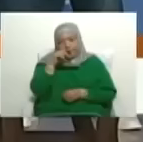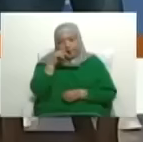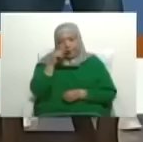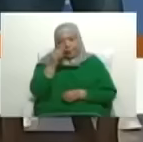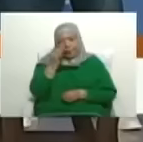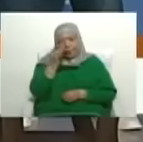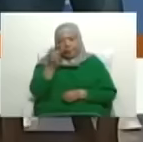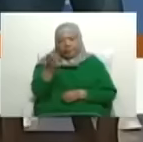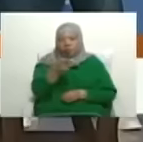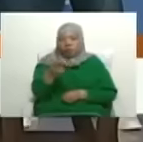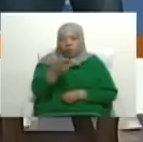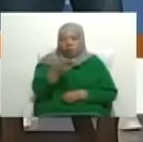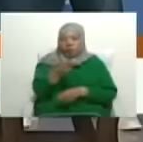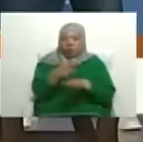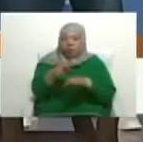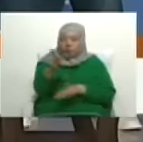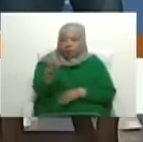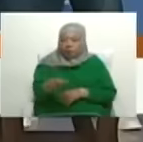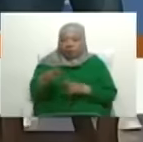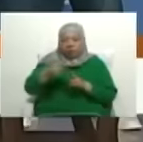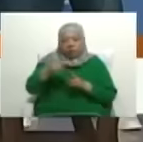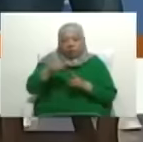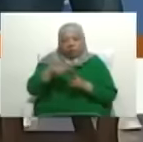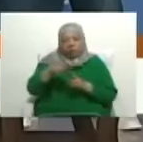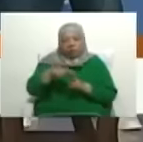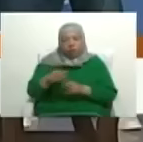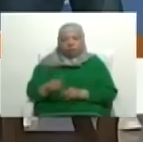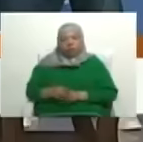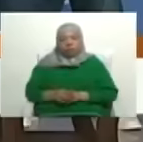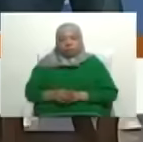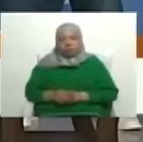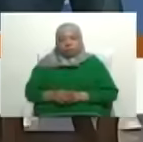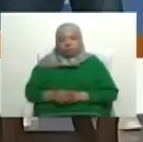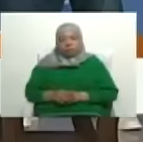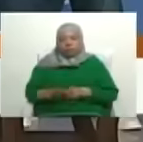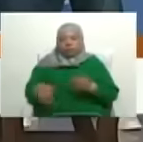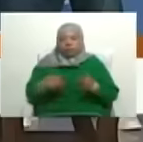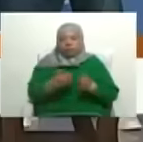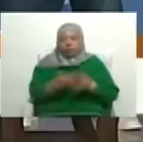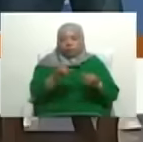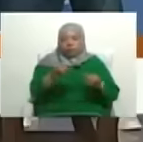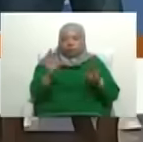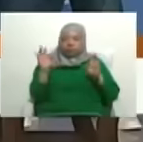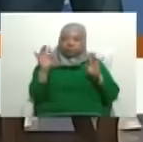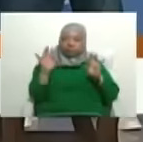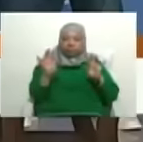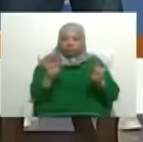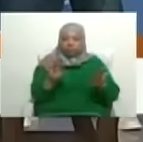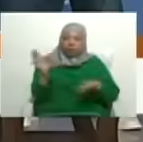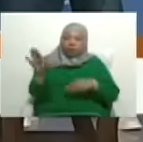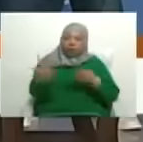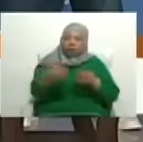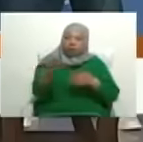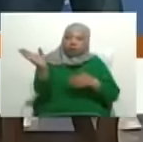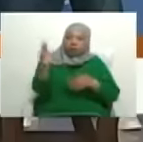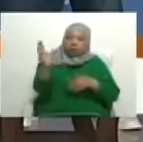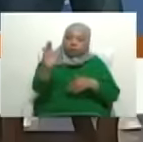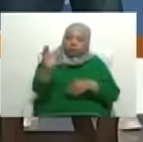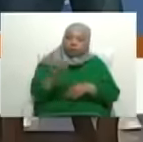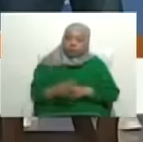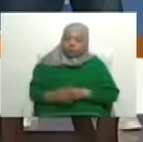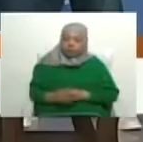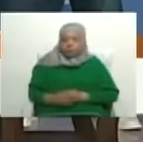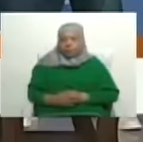buscar al gobernador del estado Táchira, asesinar al gobernador del estado Táchira y venirse, así lo dicen ellos, en caravana triunfal hasta